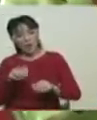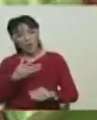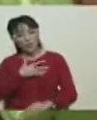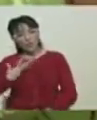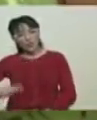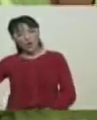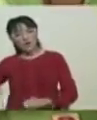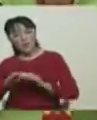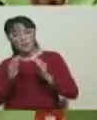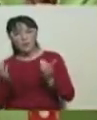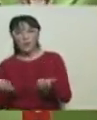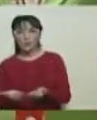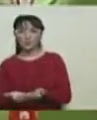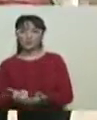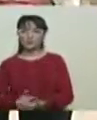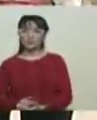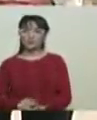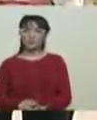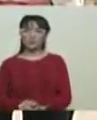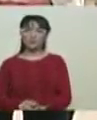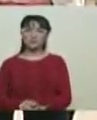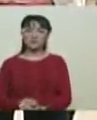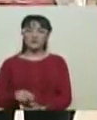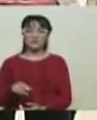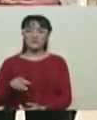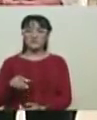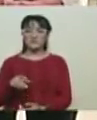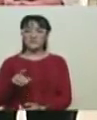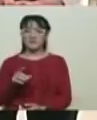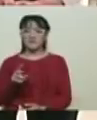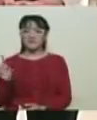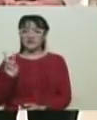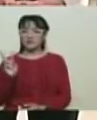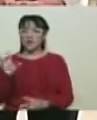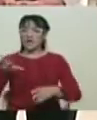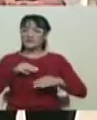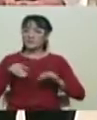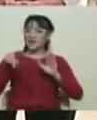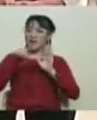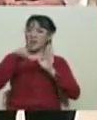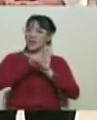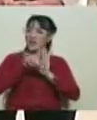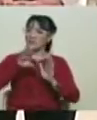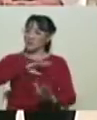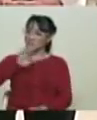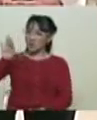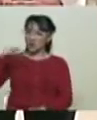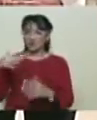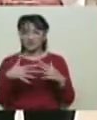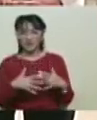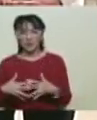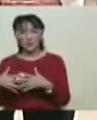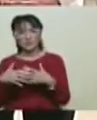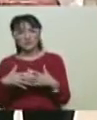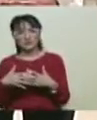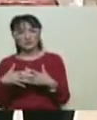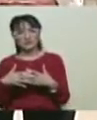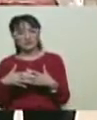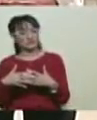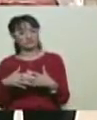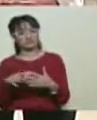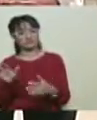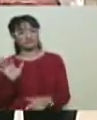Venezuela no se rige ni por el gobierno ni por la constitución de los Estados Unidos. Venezuela no es un país intervenido por ellos ni por